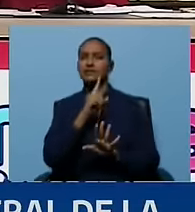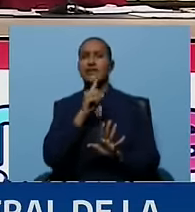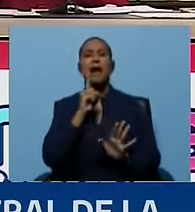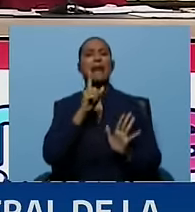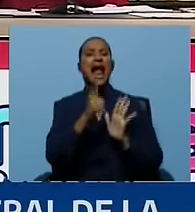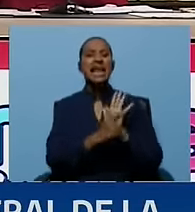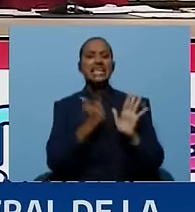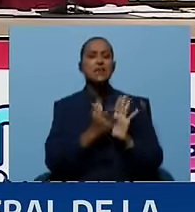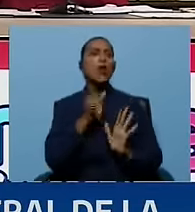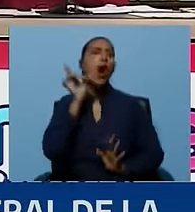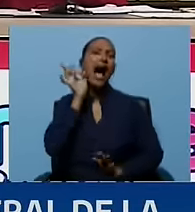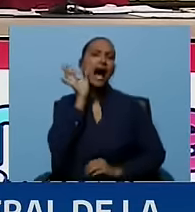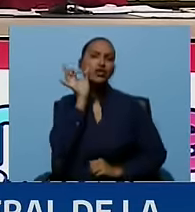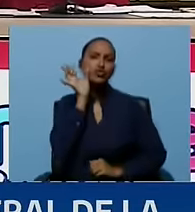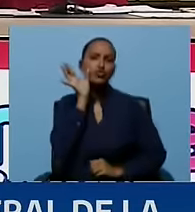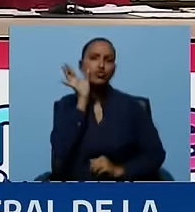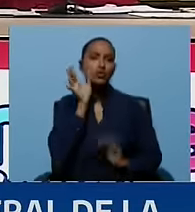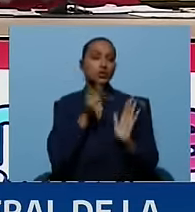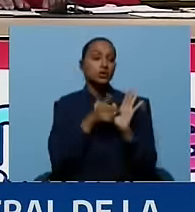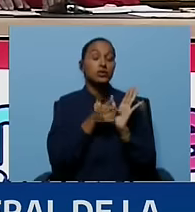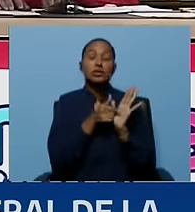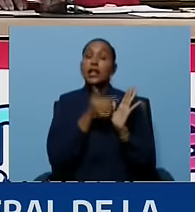que siempre me ha impresionado,